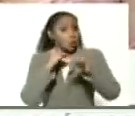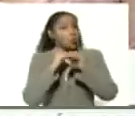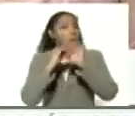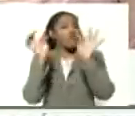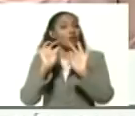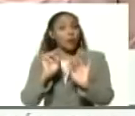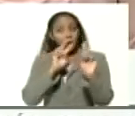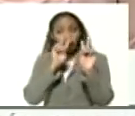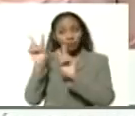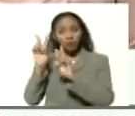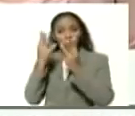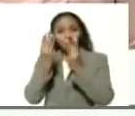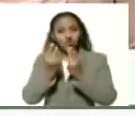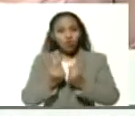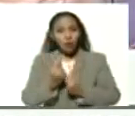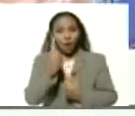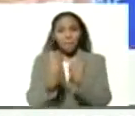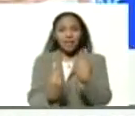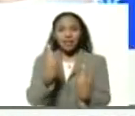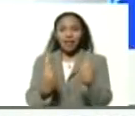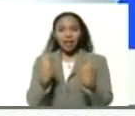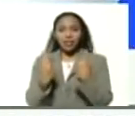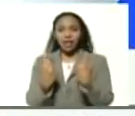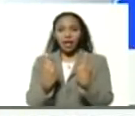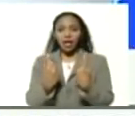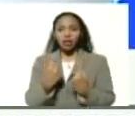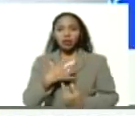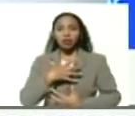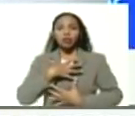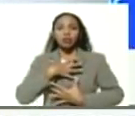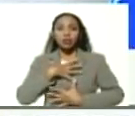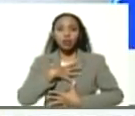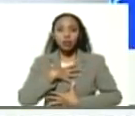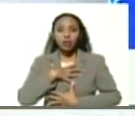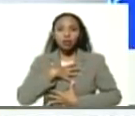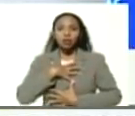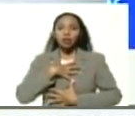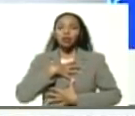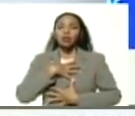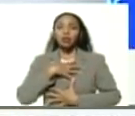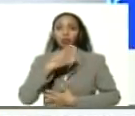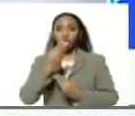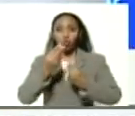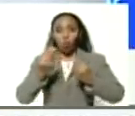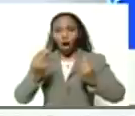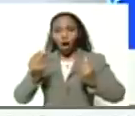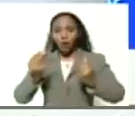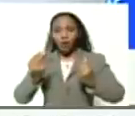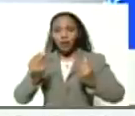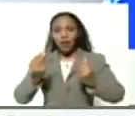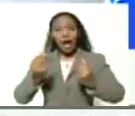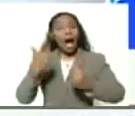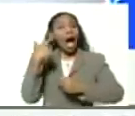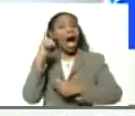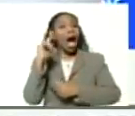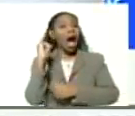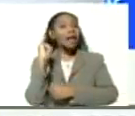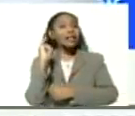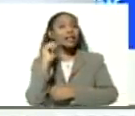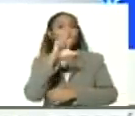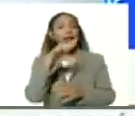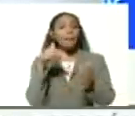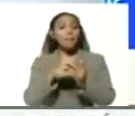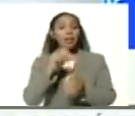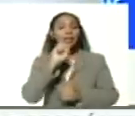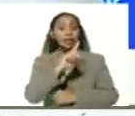vemos el número de pacientes con insuficiencia respiratoria aguda leve, hay 3.990